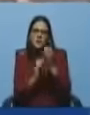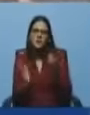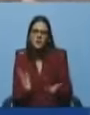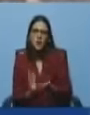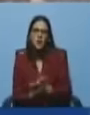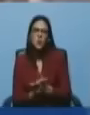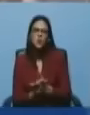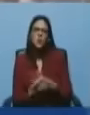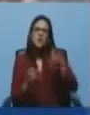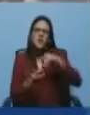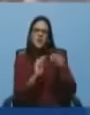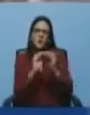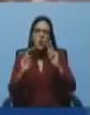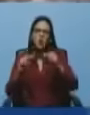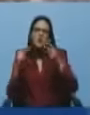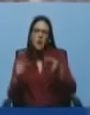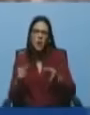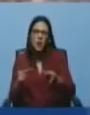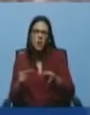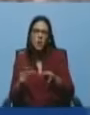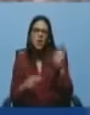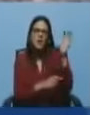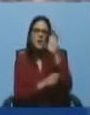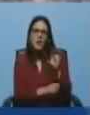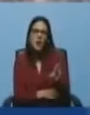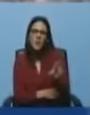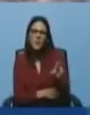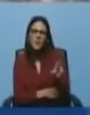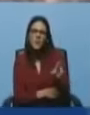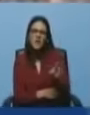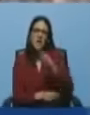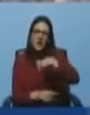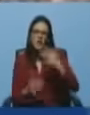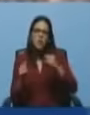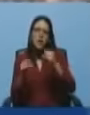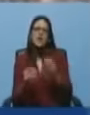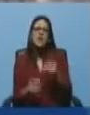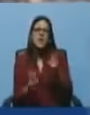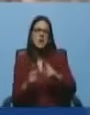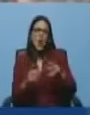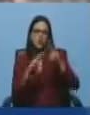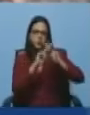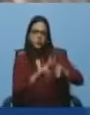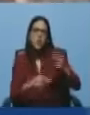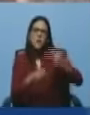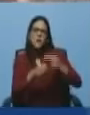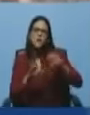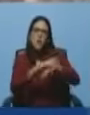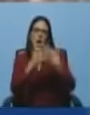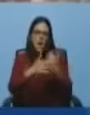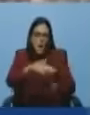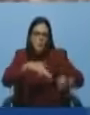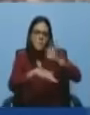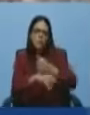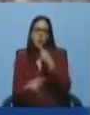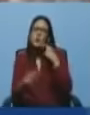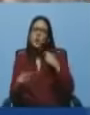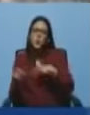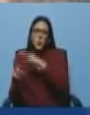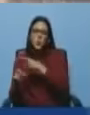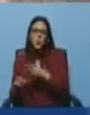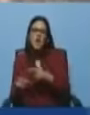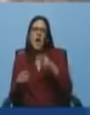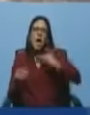de cooperación, los países que tenemos la mayor reserva petrolera del mundo. Quiere decir Rusia,